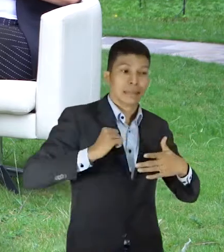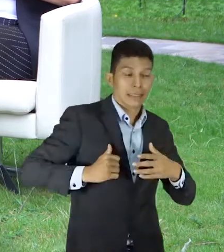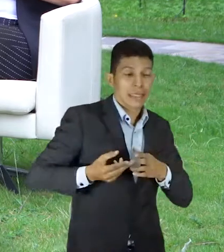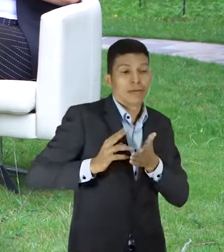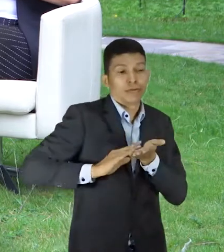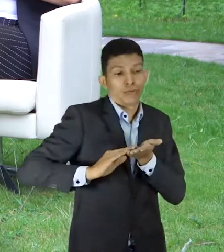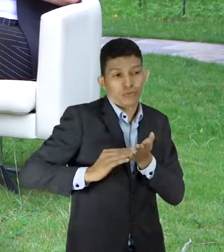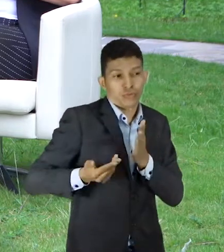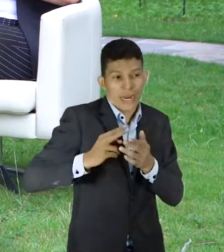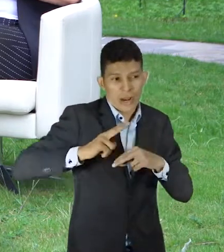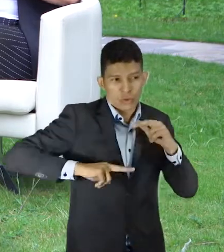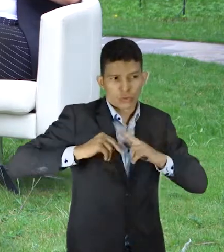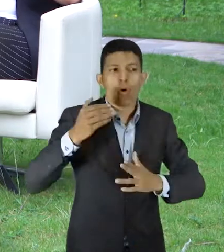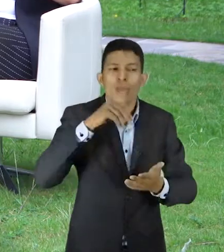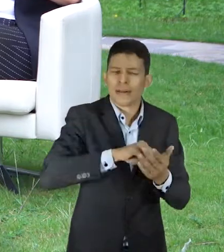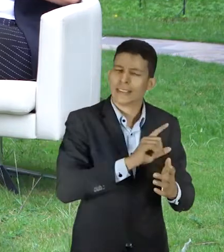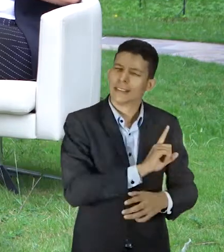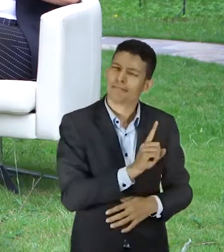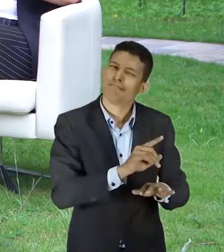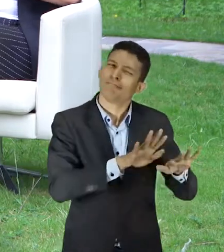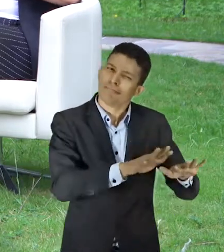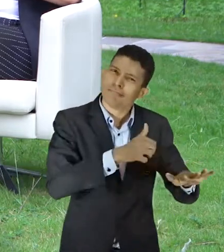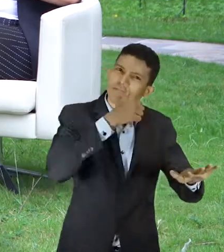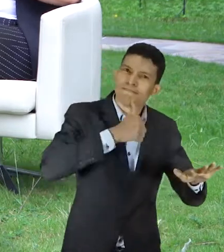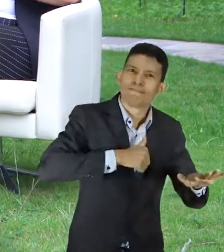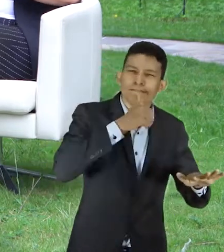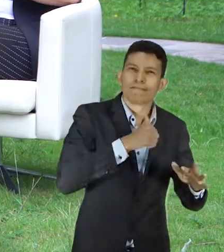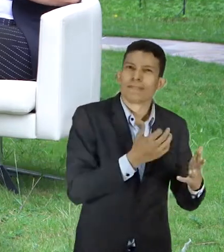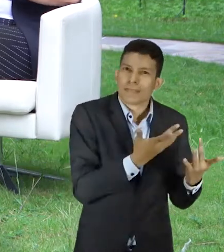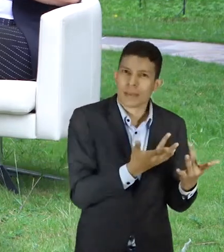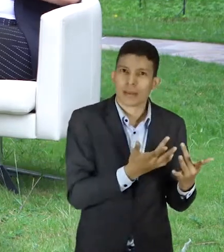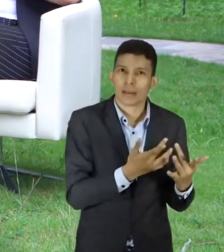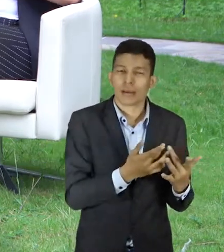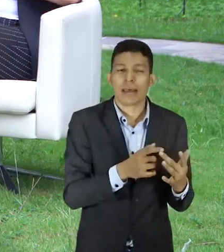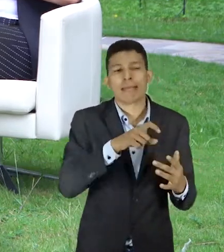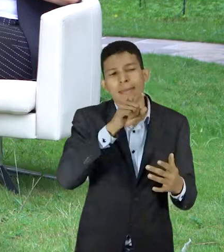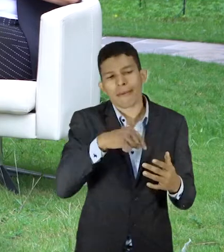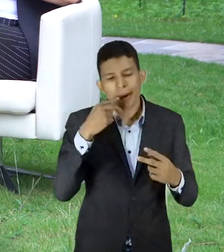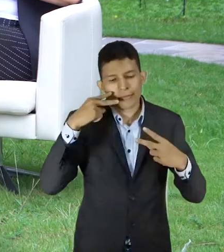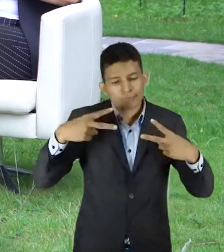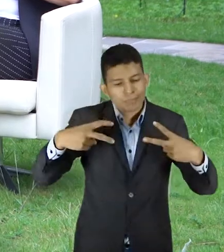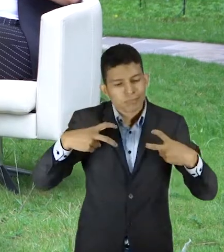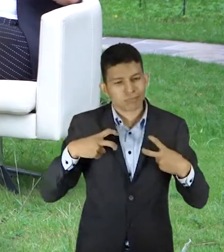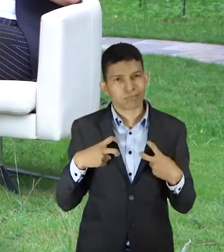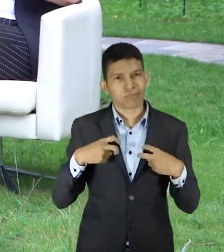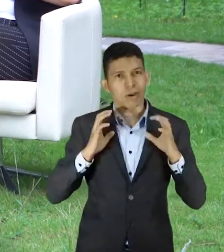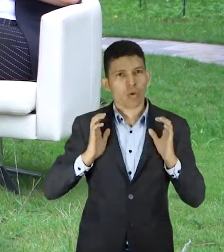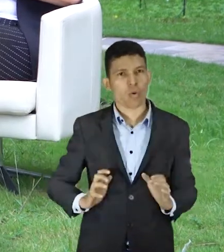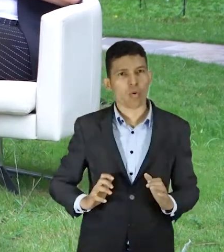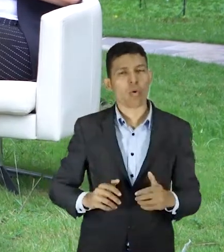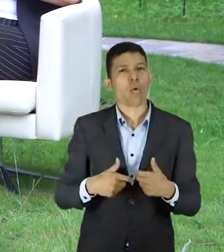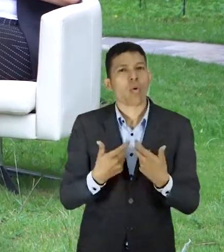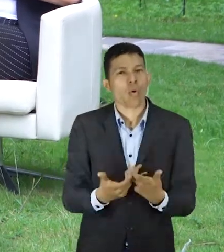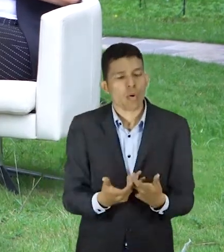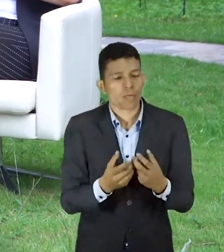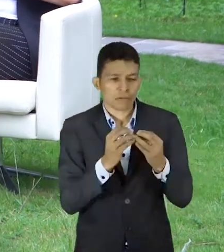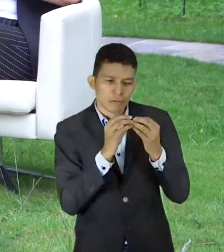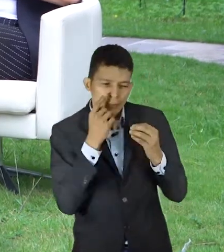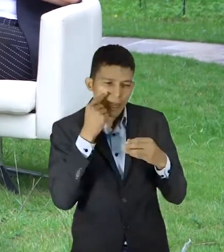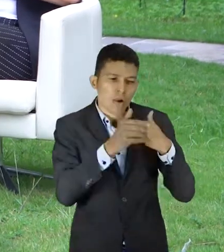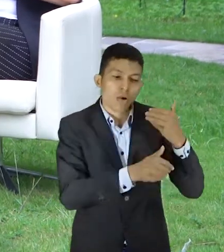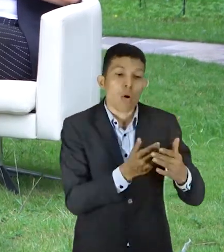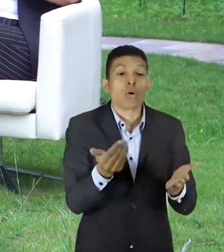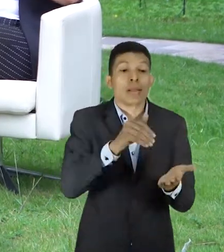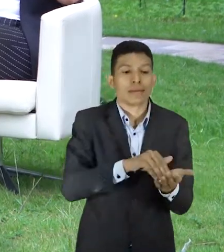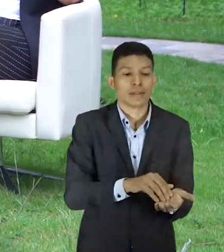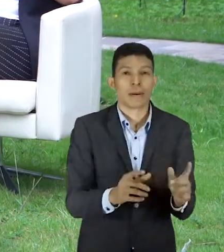médico. Si el médico te dice, vas a tener tu reconstrucción, no te voy a poner unas